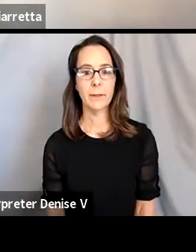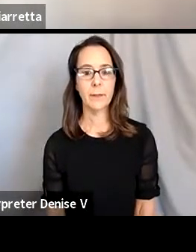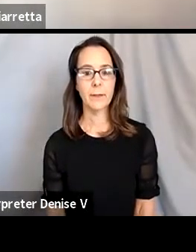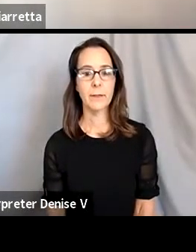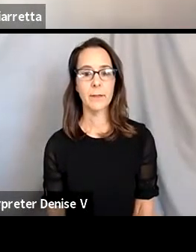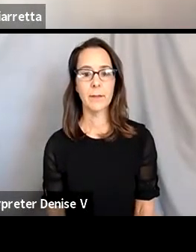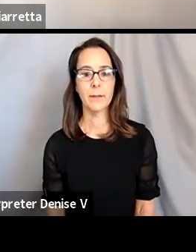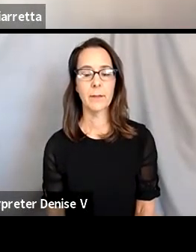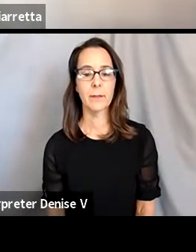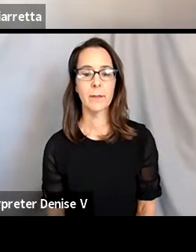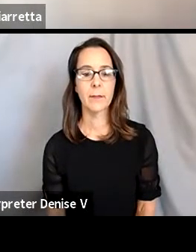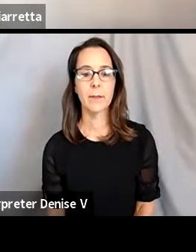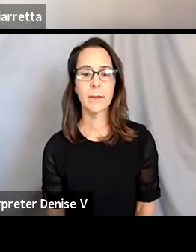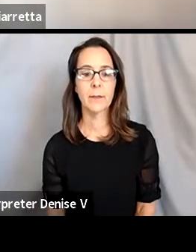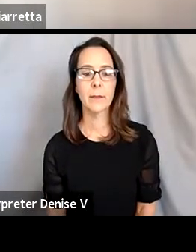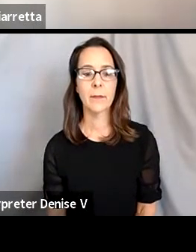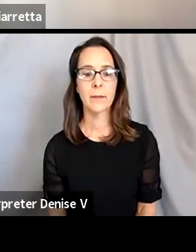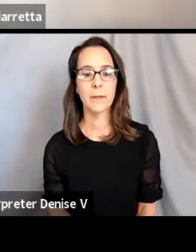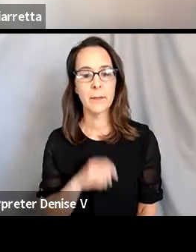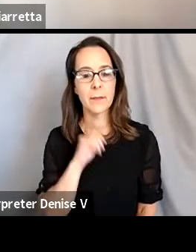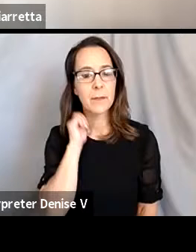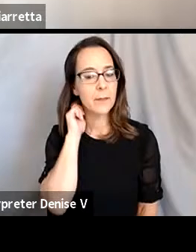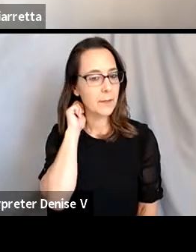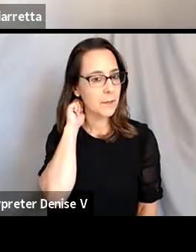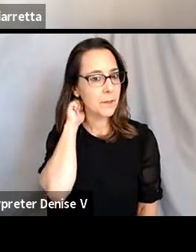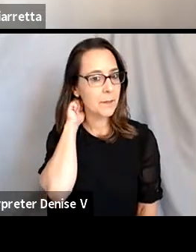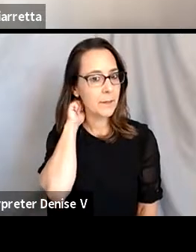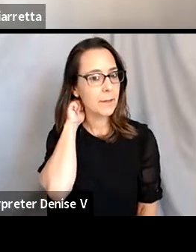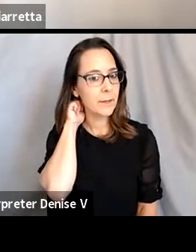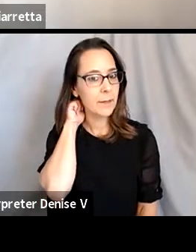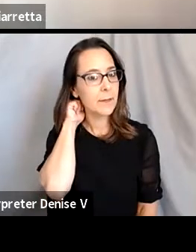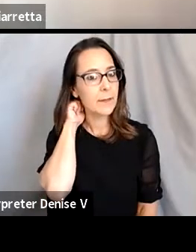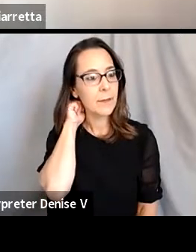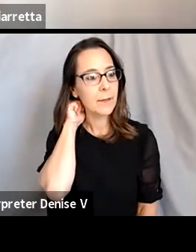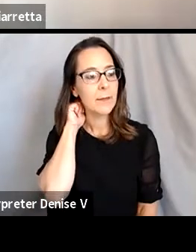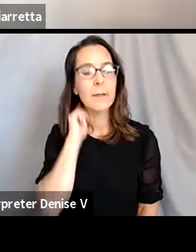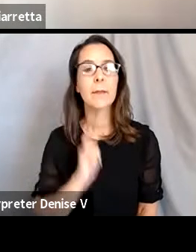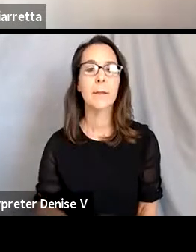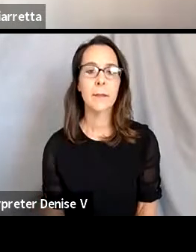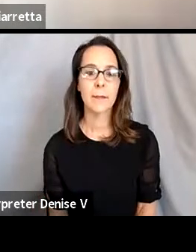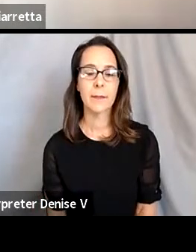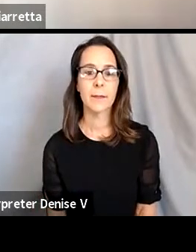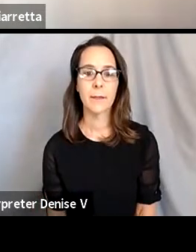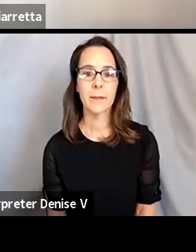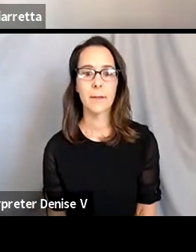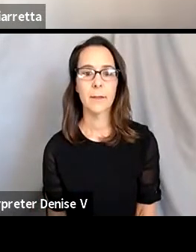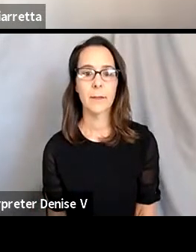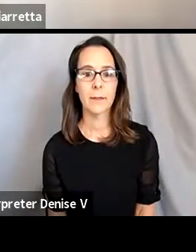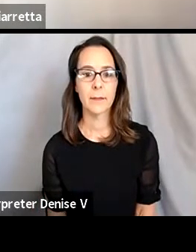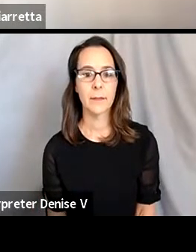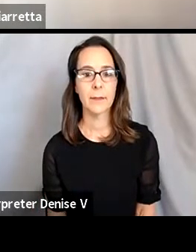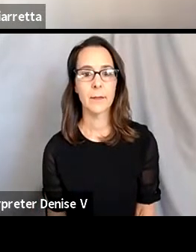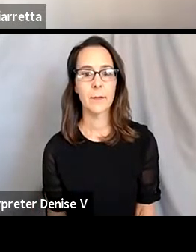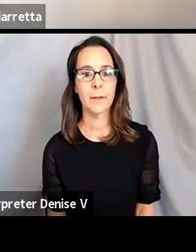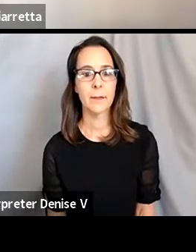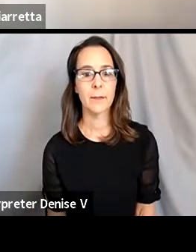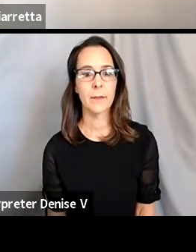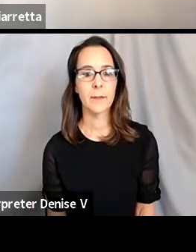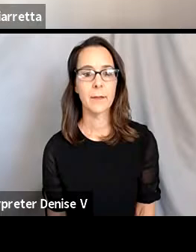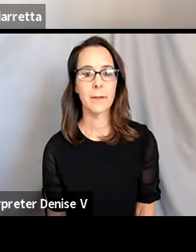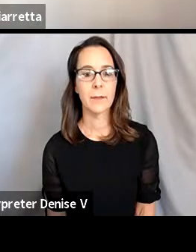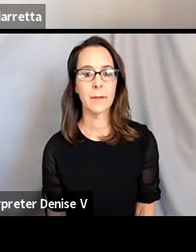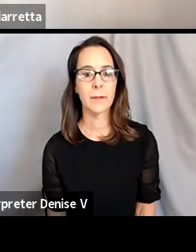video. Estamos ofreciendo interpretación al español durante esta reunión. Si desea escuchar la interpretación al